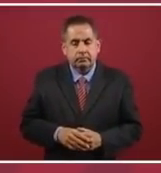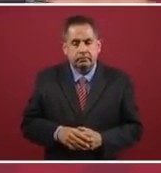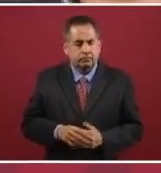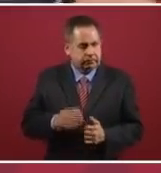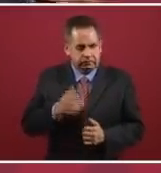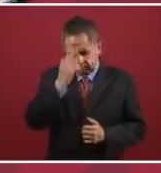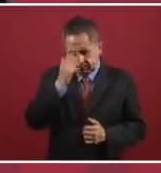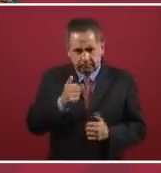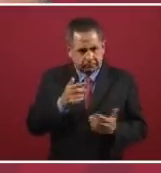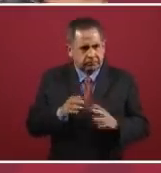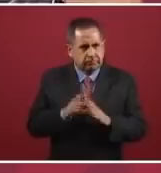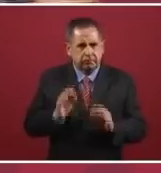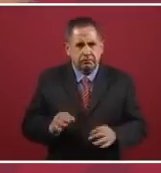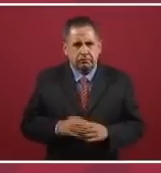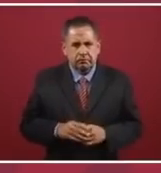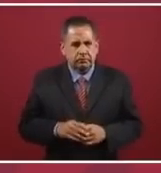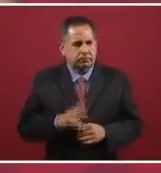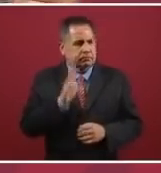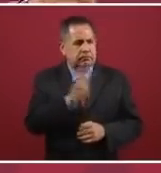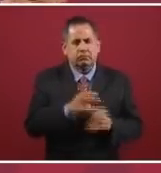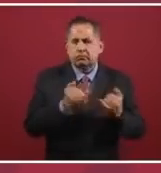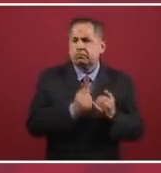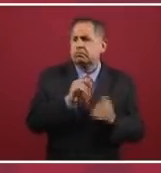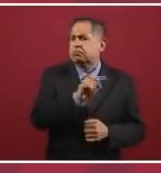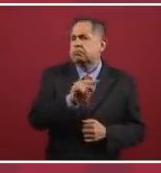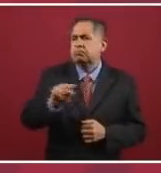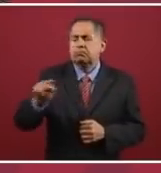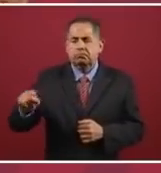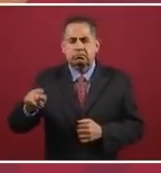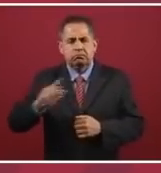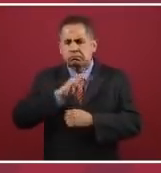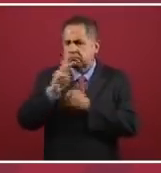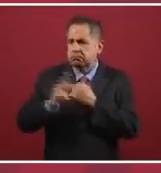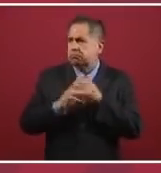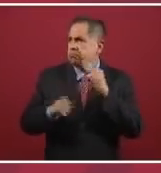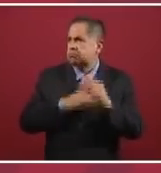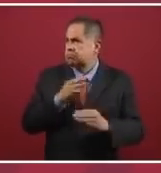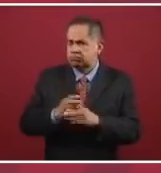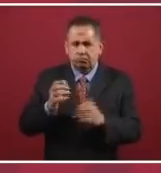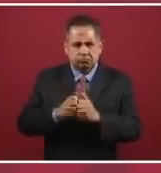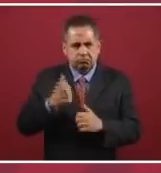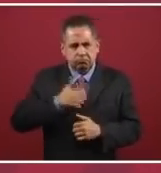como pasa en cualquier país del mundo,